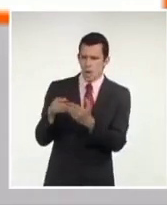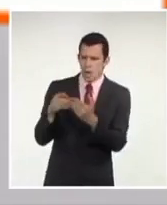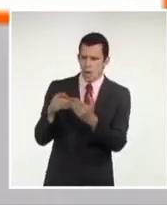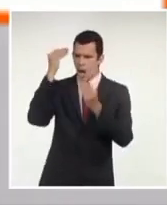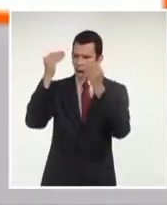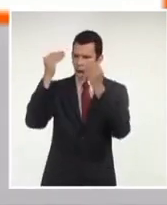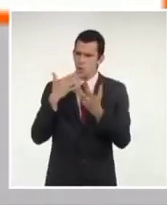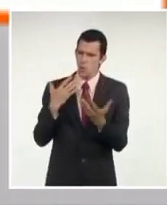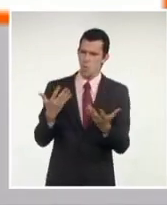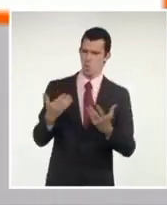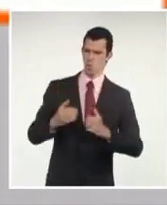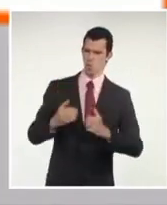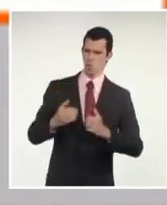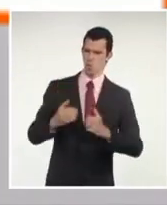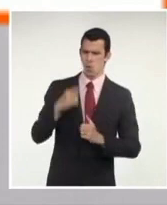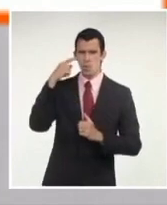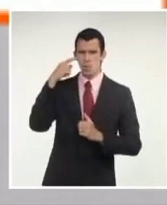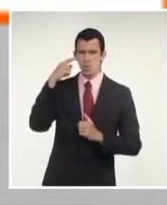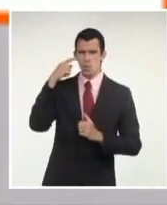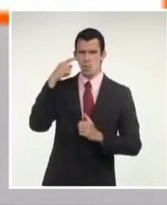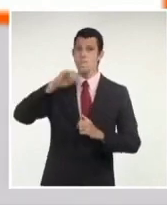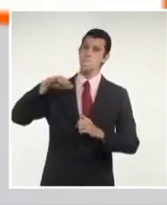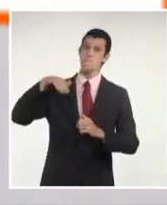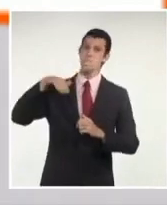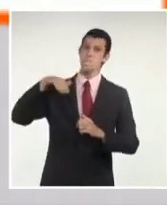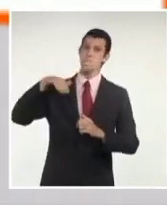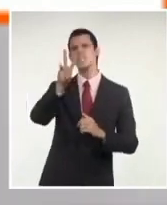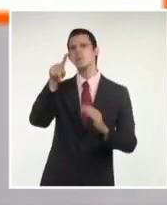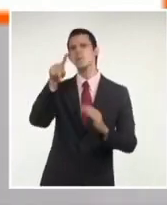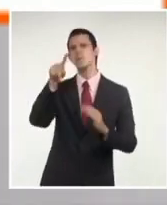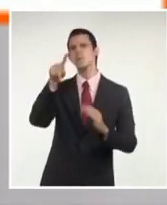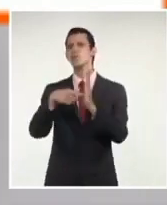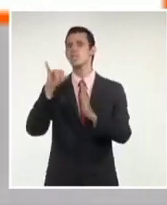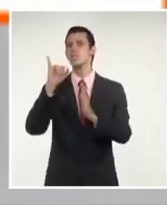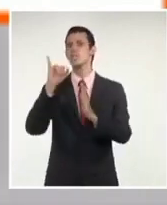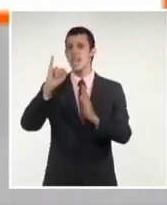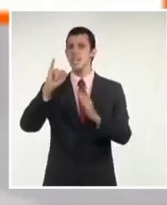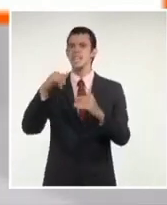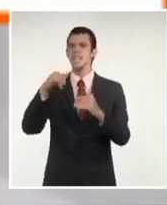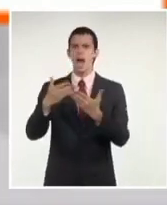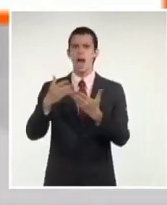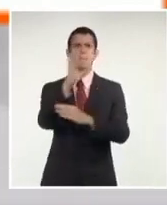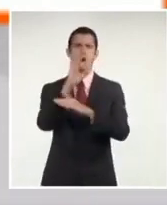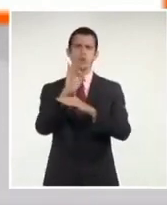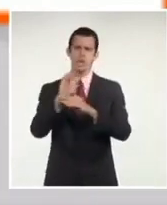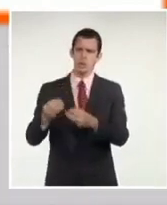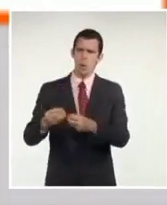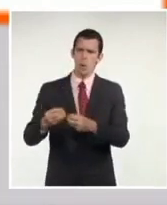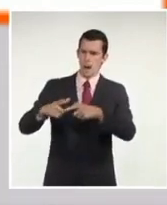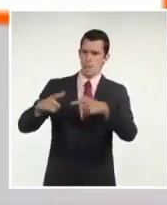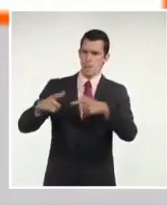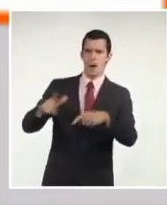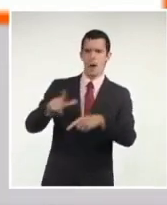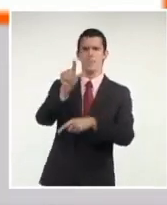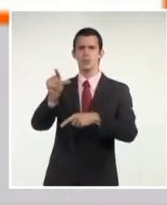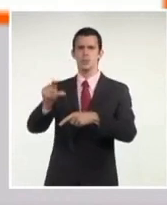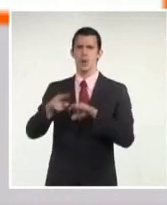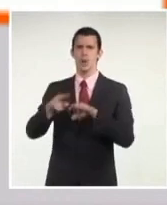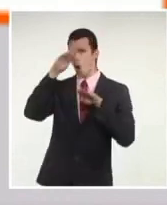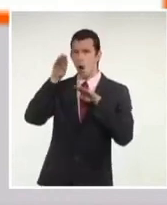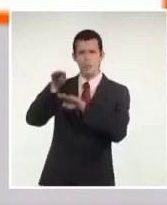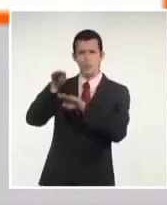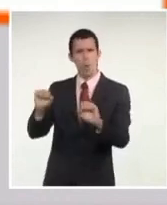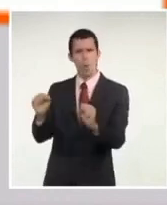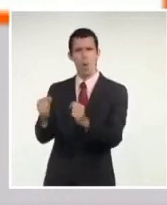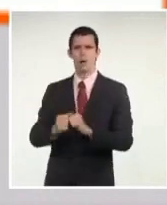beta fue de 3.6 veces mayor que el anterior y de necesidad de cuidados intensivos en